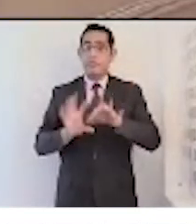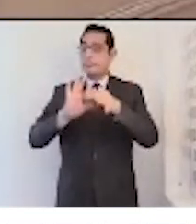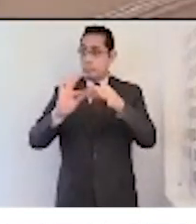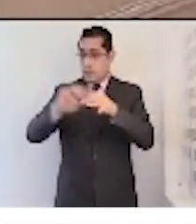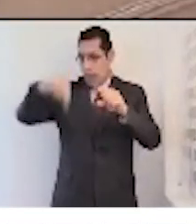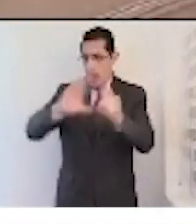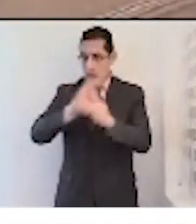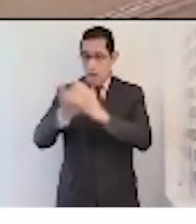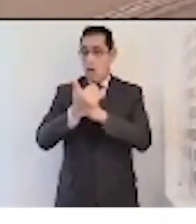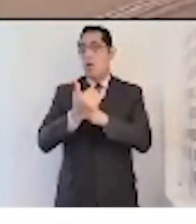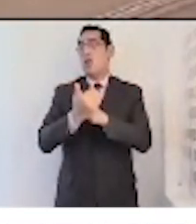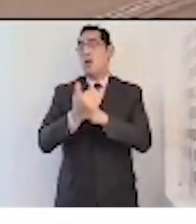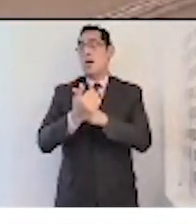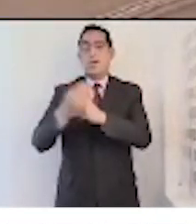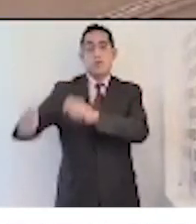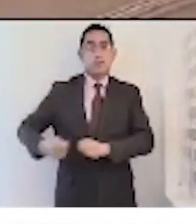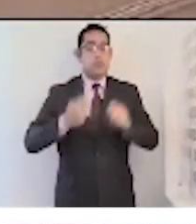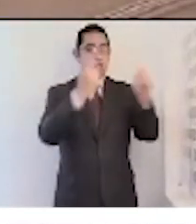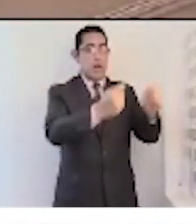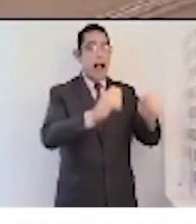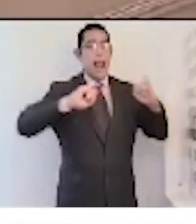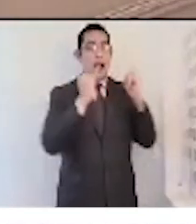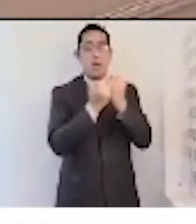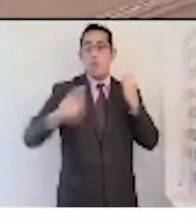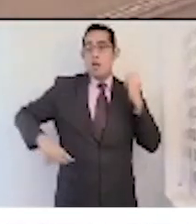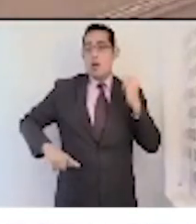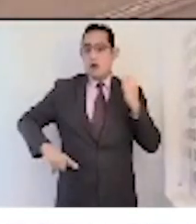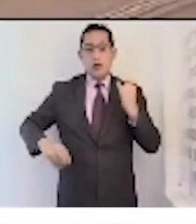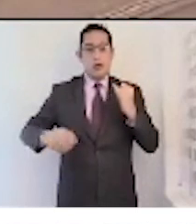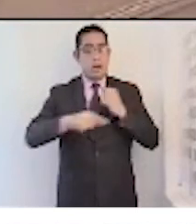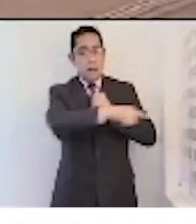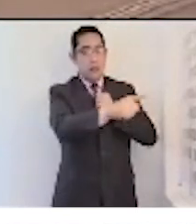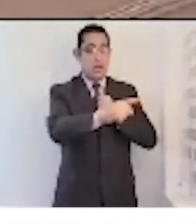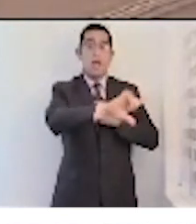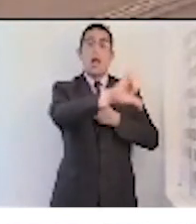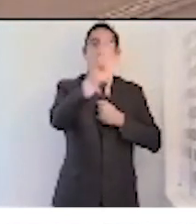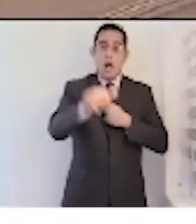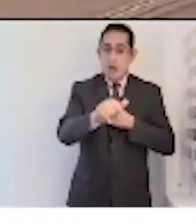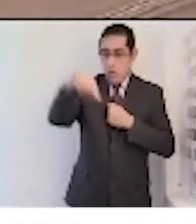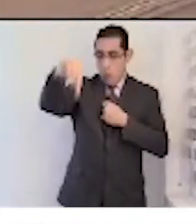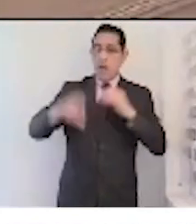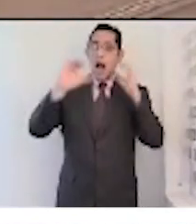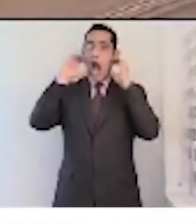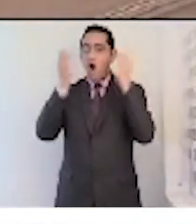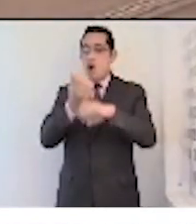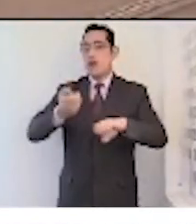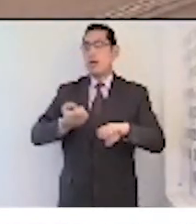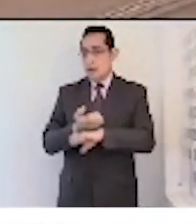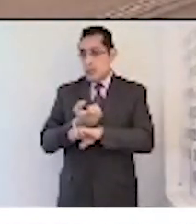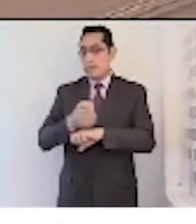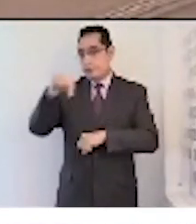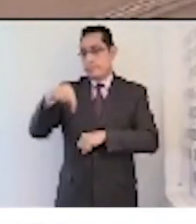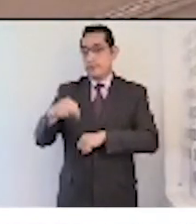esta comisión transite para la aprobación de la Junta de Gobierno y consecuentemente llegue al Pleno para la determinación de en Pleno, valga